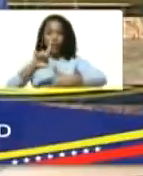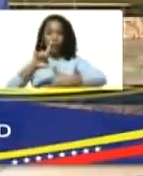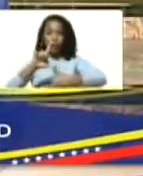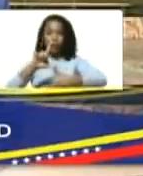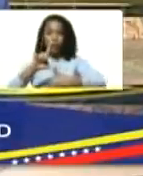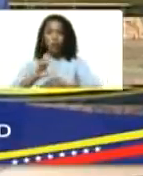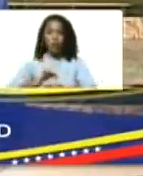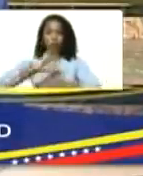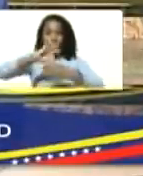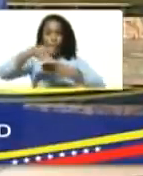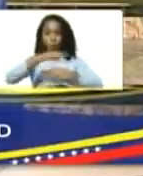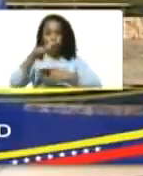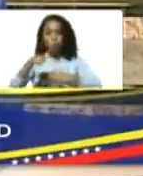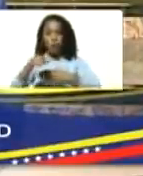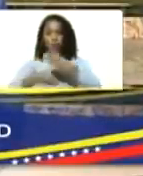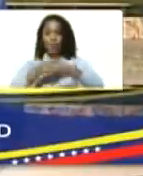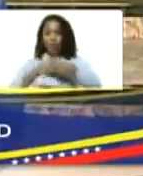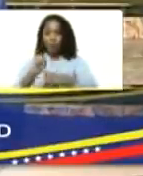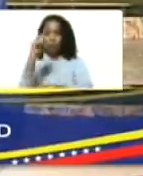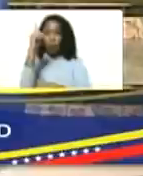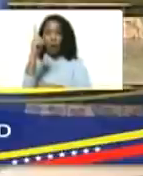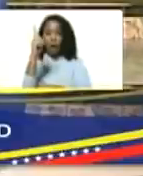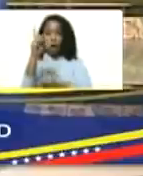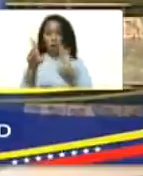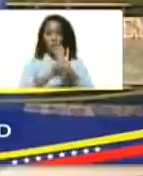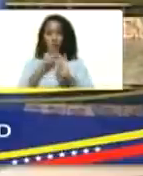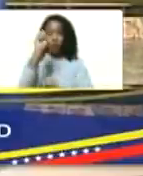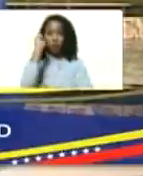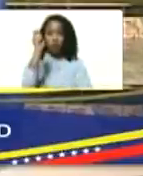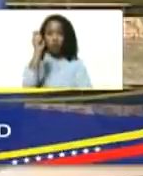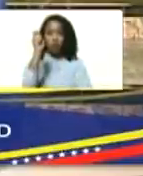caribe se elaboró la primera constitución